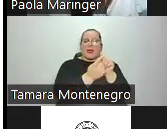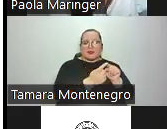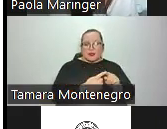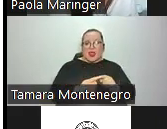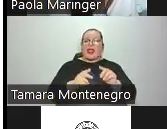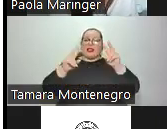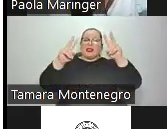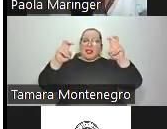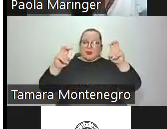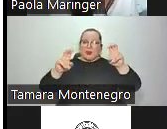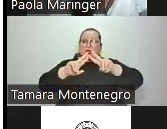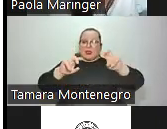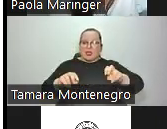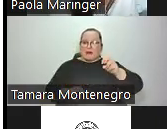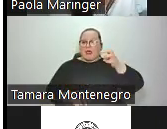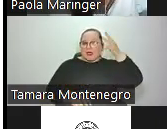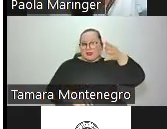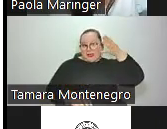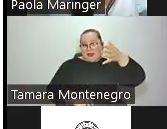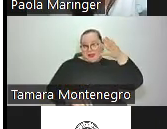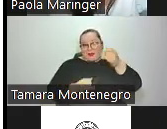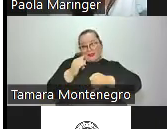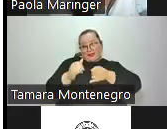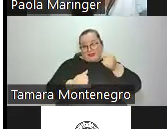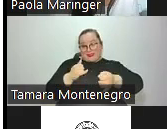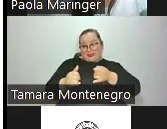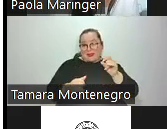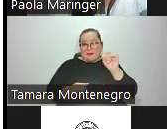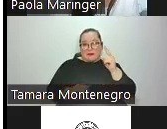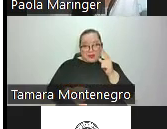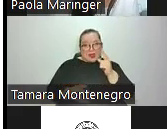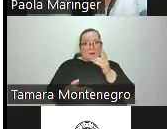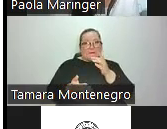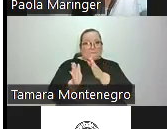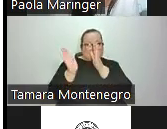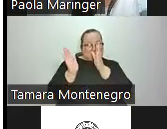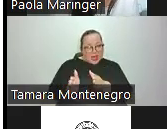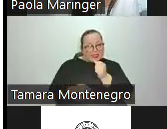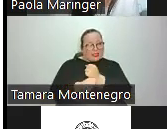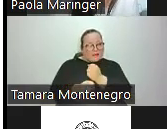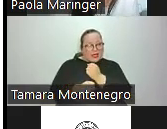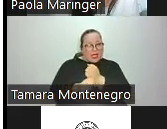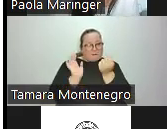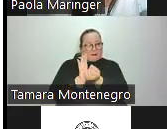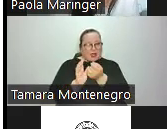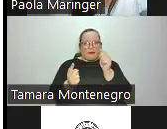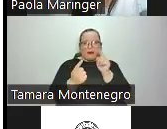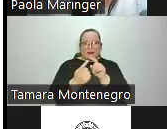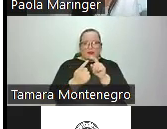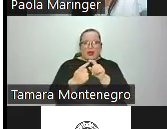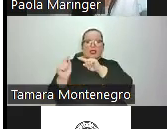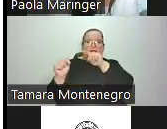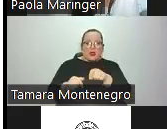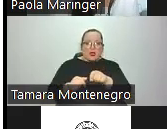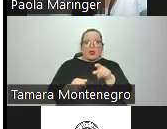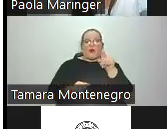de este webinar. En la par primera parte habla de trabajar en esta marca personal, que es todo lo que hemos venido haciendo. Y ahora vamos a dedicar